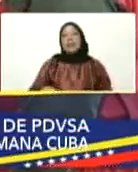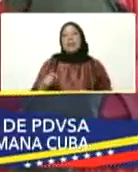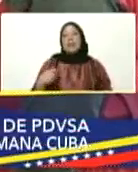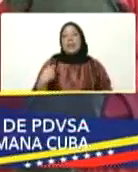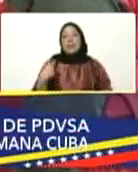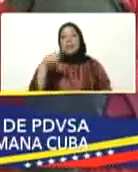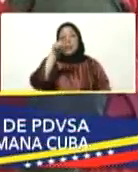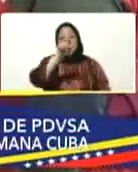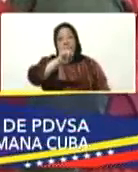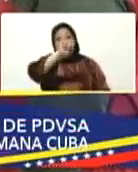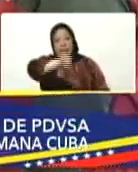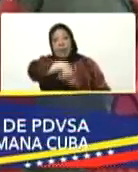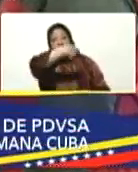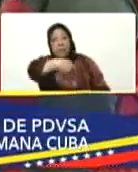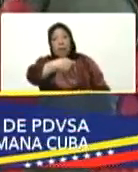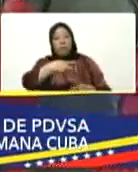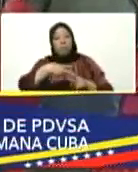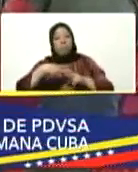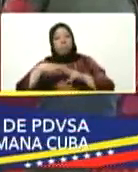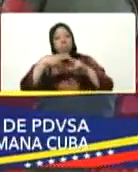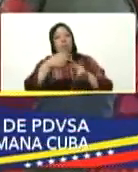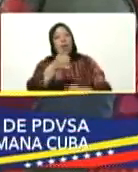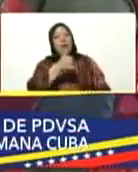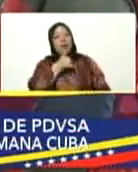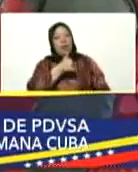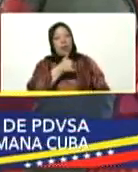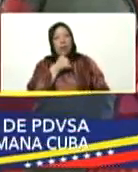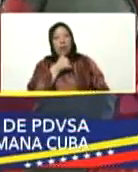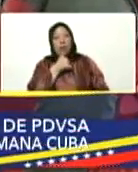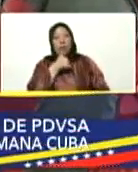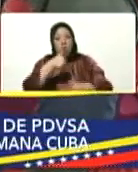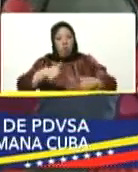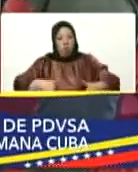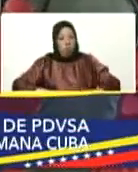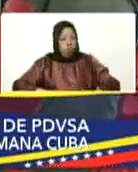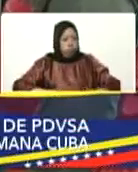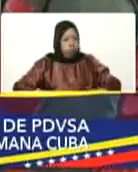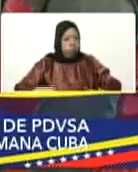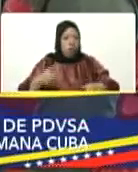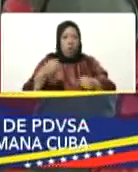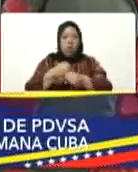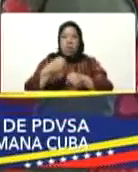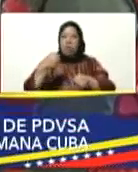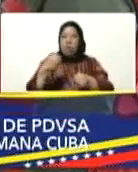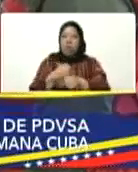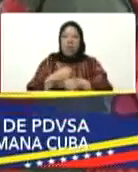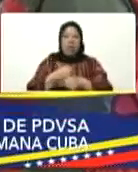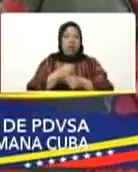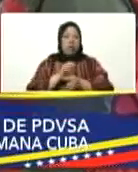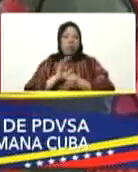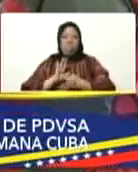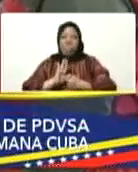entrega a quien, por esfuerzo, trabajo, abnegación, sacrificio,